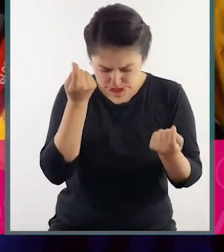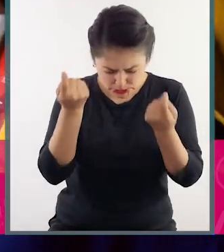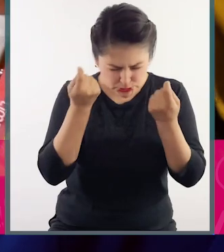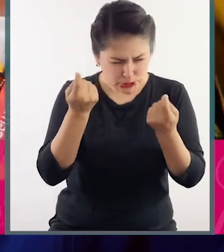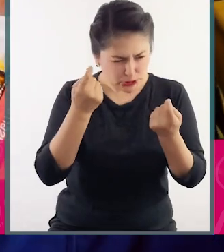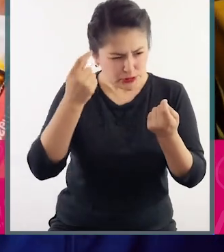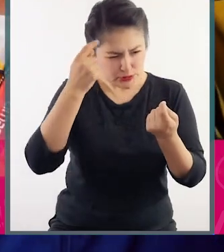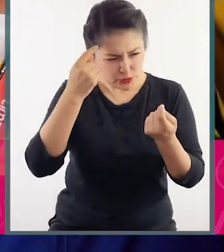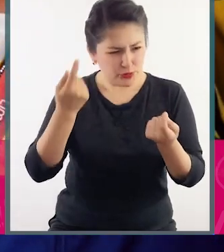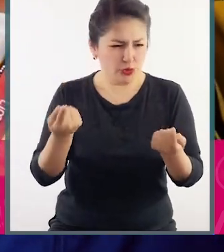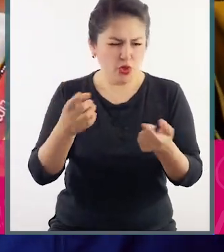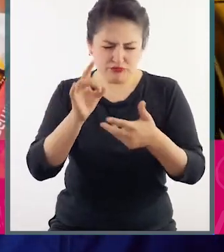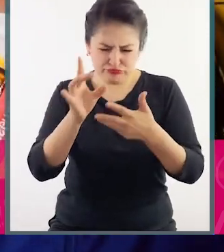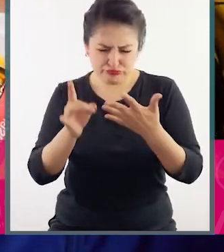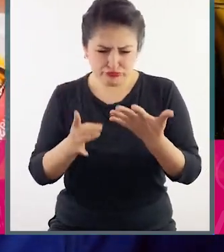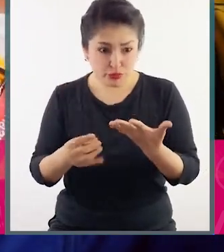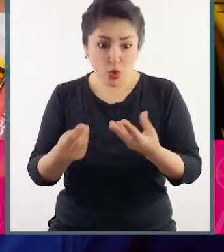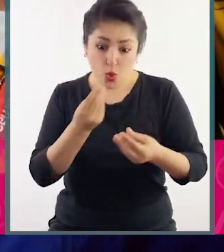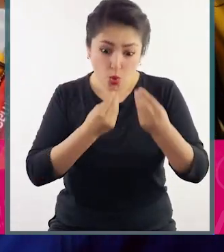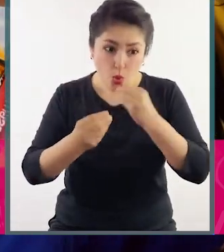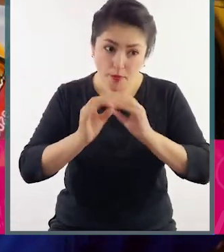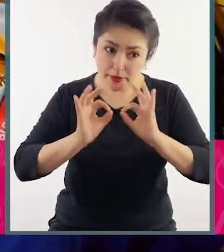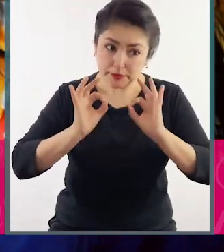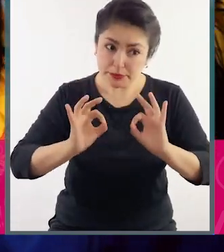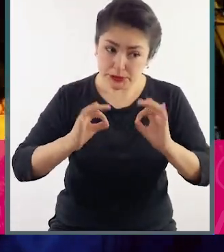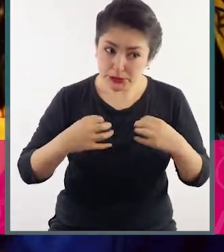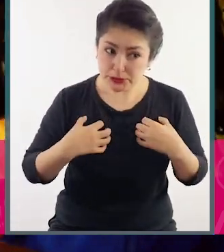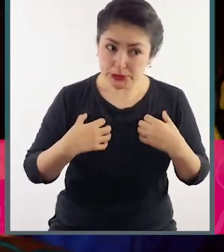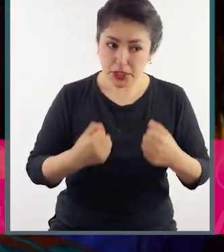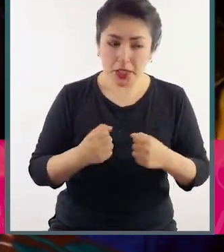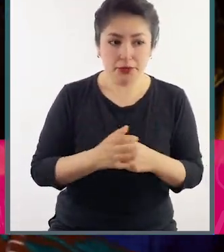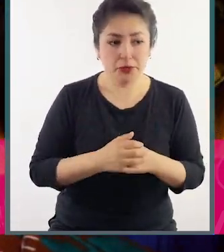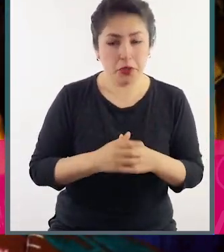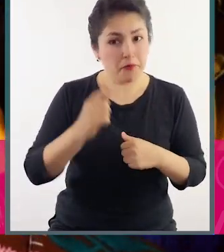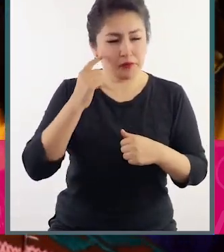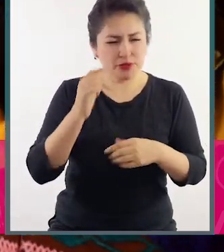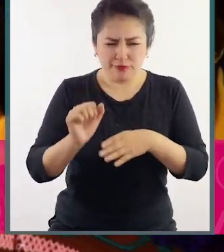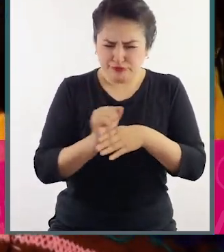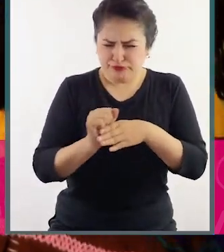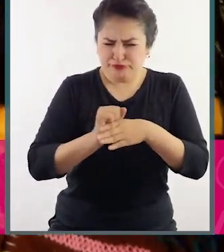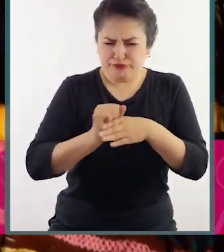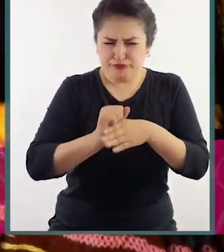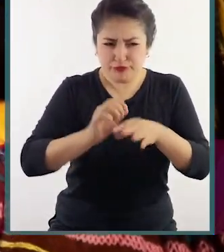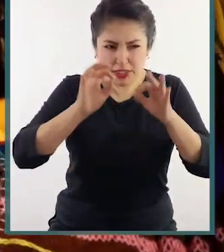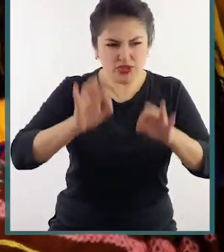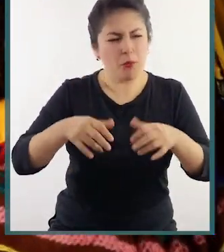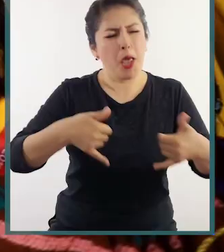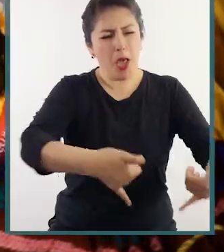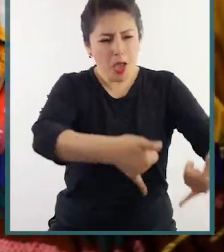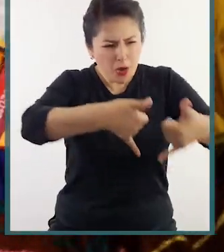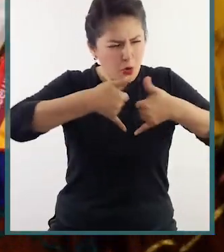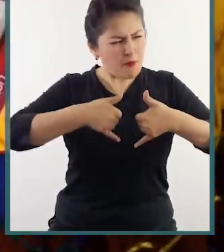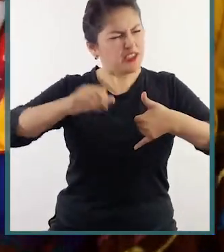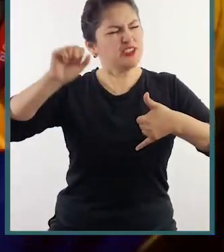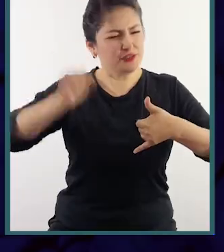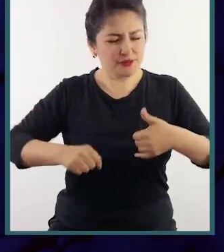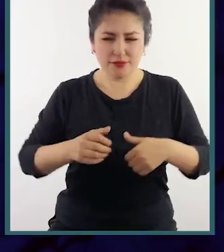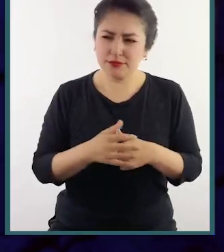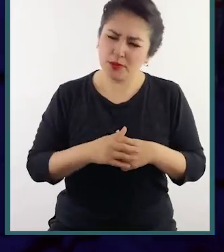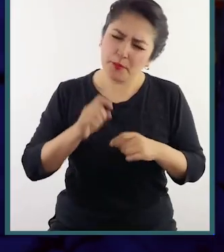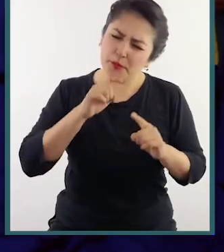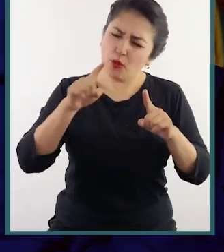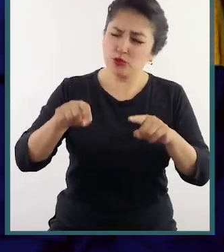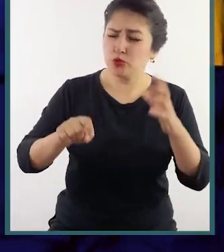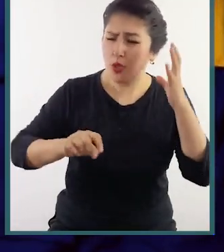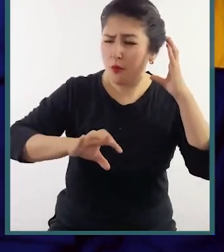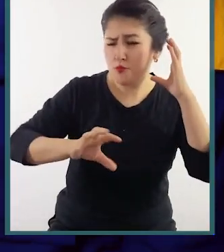psicológicamente, haciendo muchos drills, comiendo muy bien, bueno, súper preparados porque nos vamos a llevar la copa. ¿Tienen